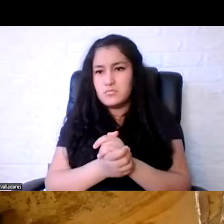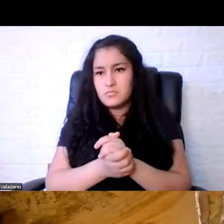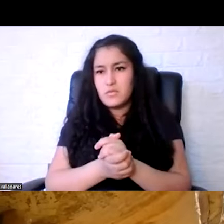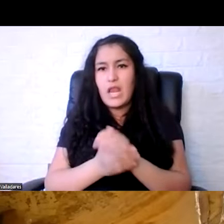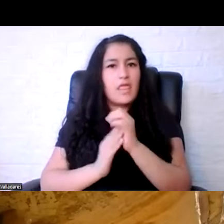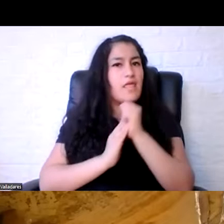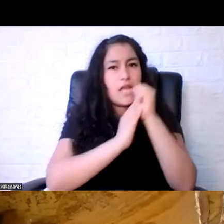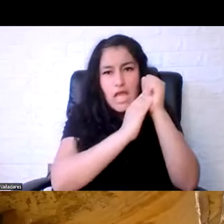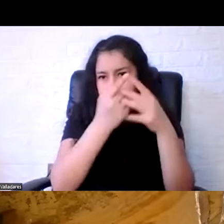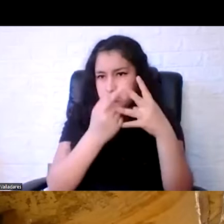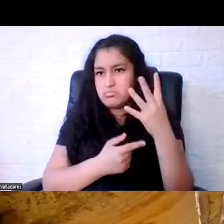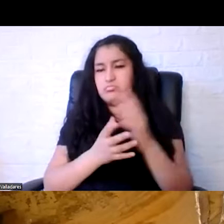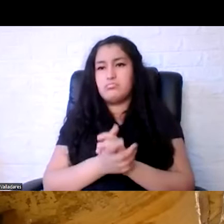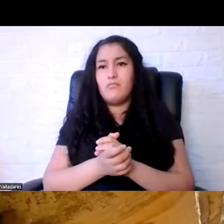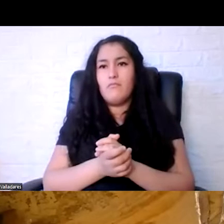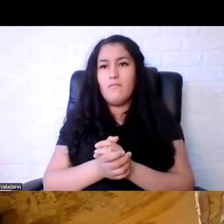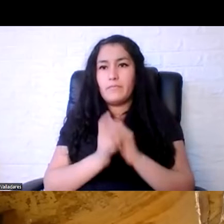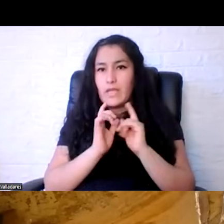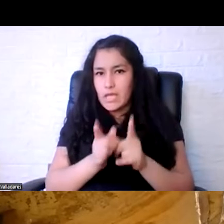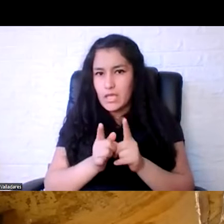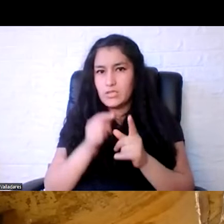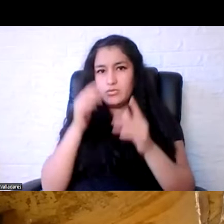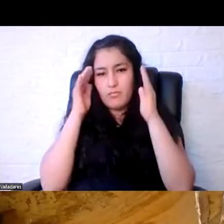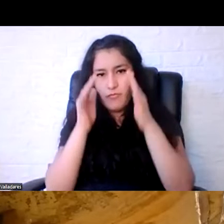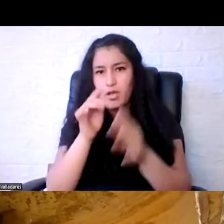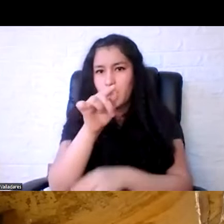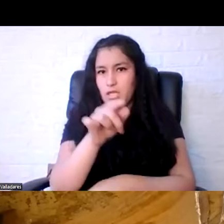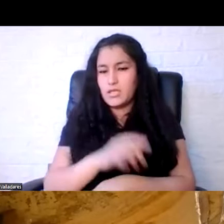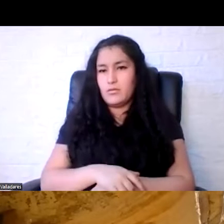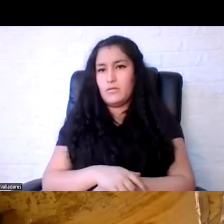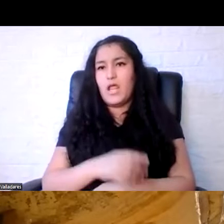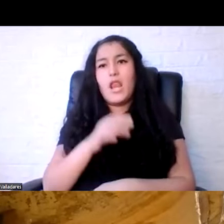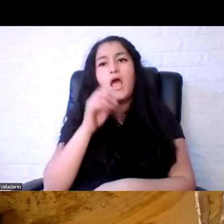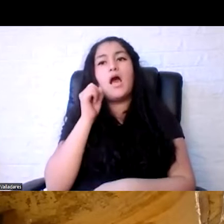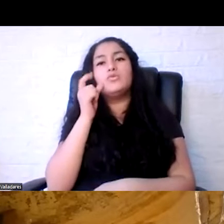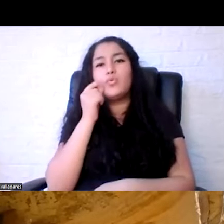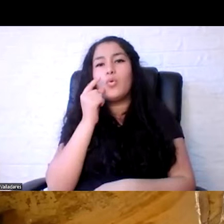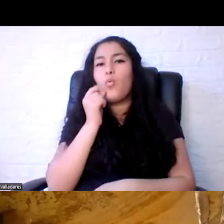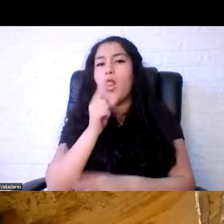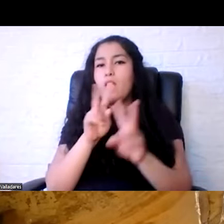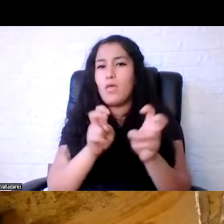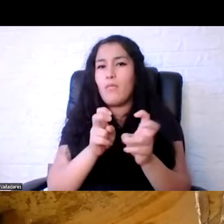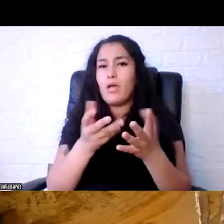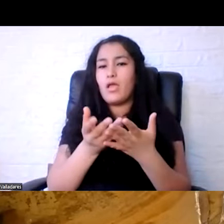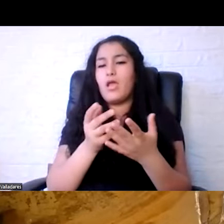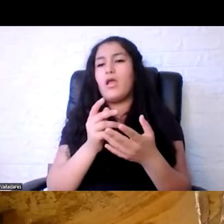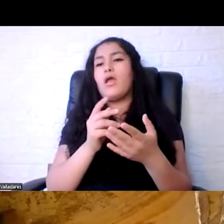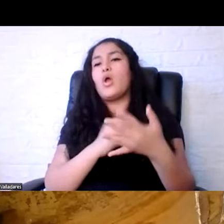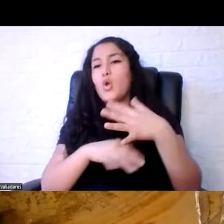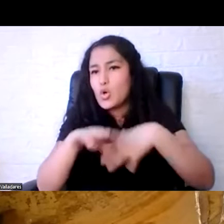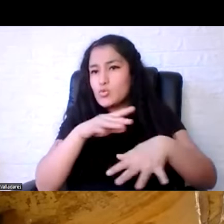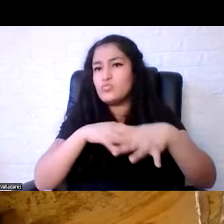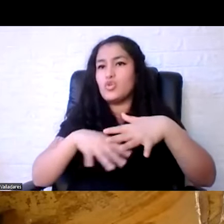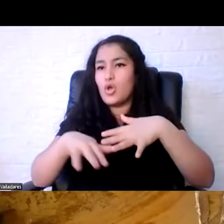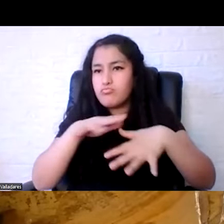liderazgo, etc. Y aquí me voy a centrar en estas, que son las de la corrupción, la cultura de corrupción,